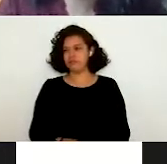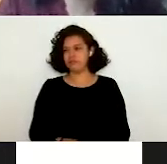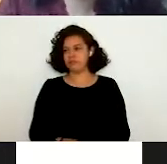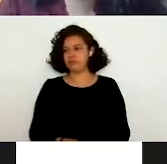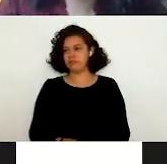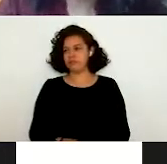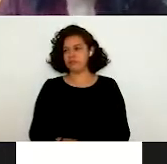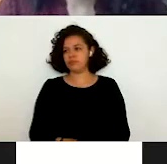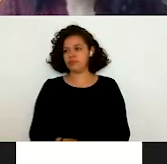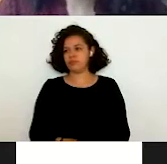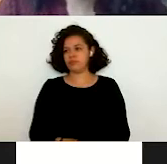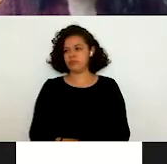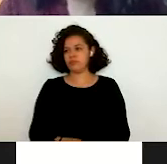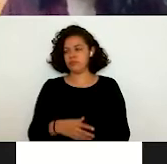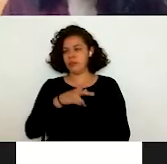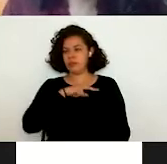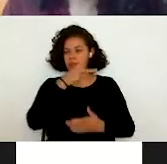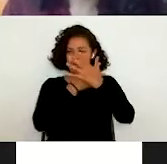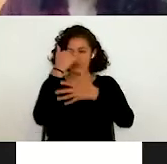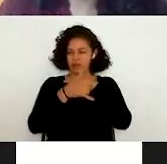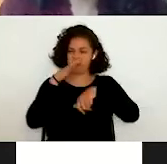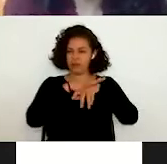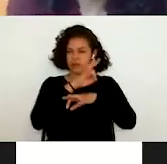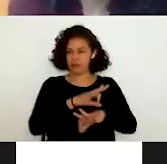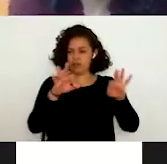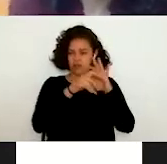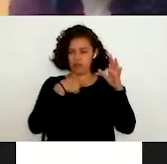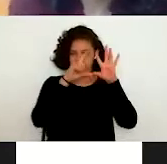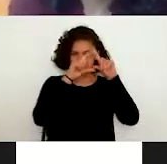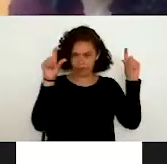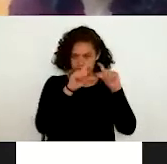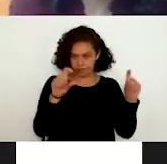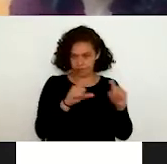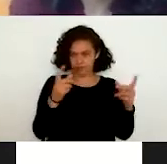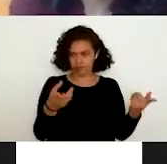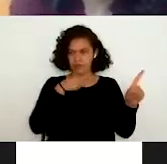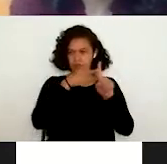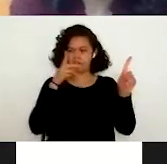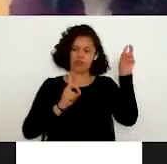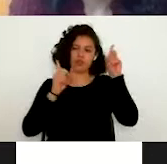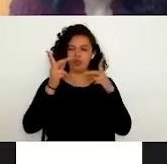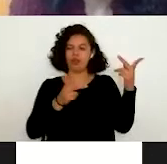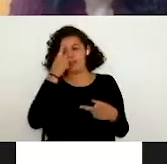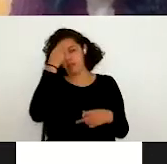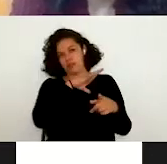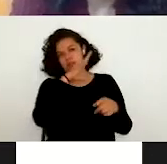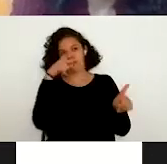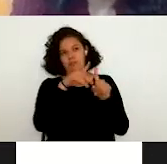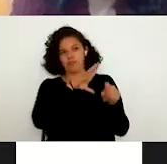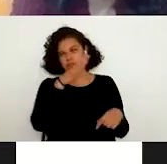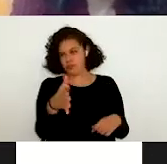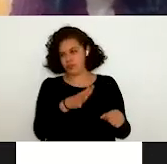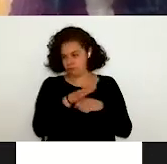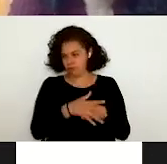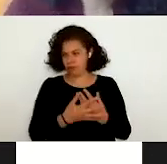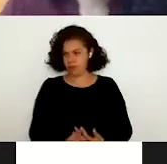mi proyecto. ¿Alguna duda o pregunta con estos objetivos generales? ¿Qué